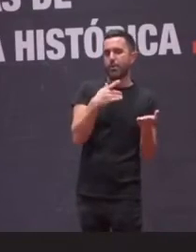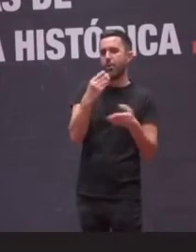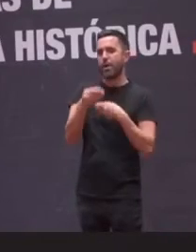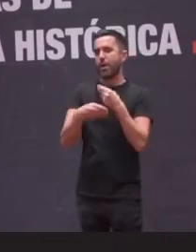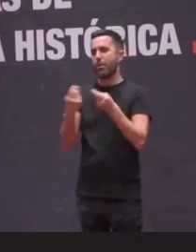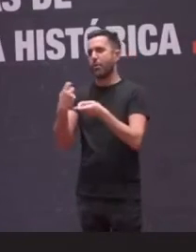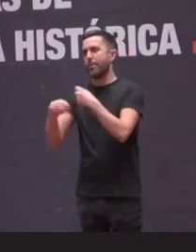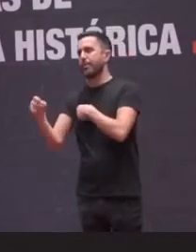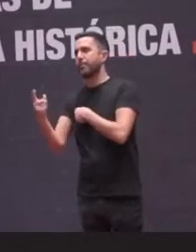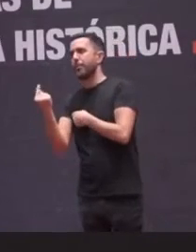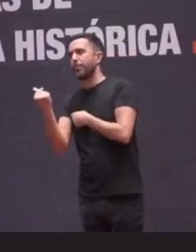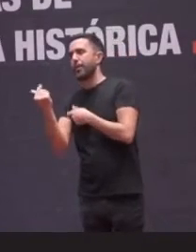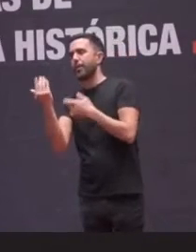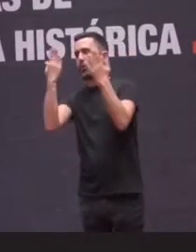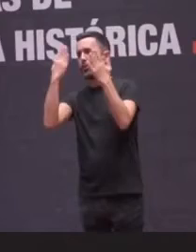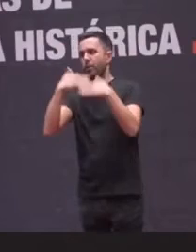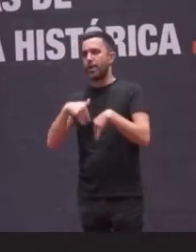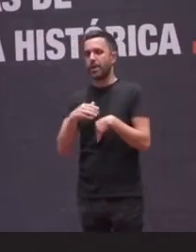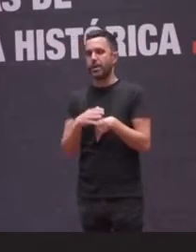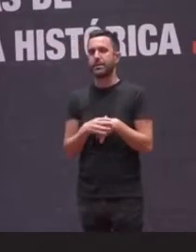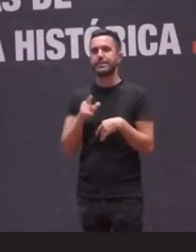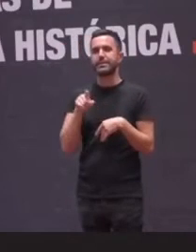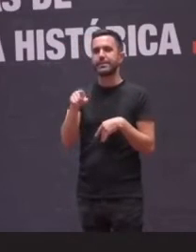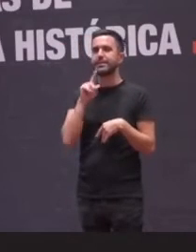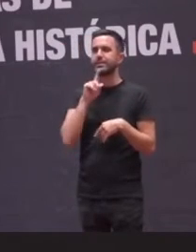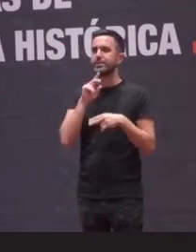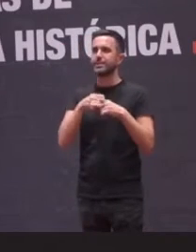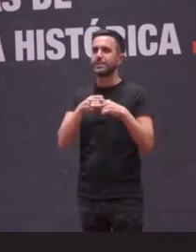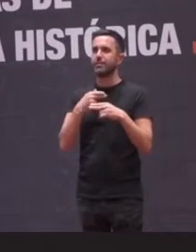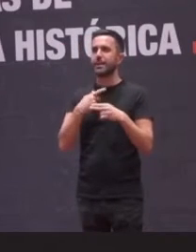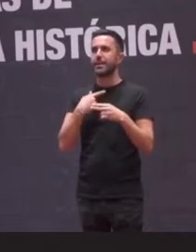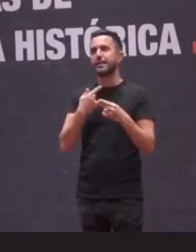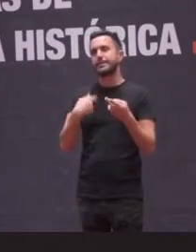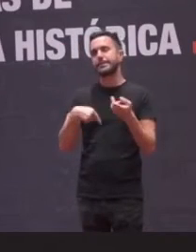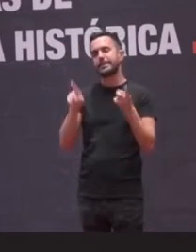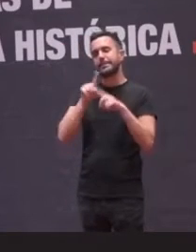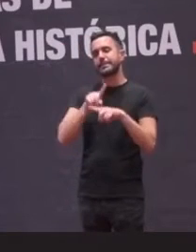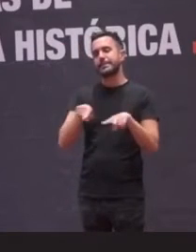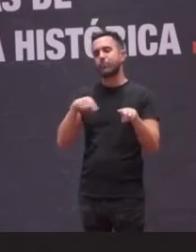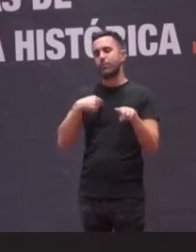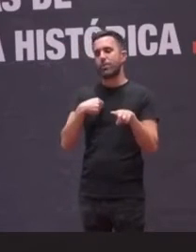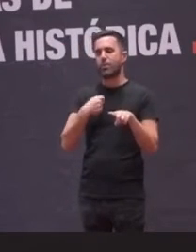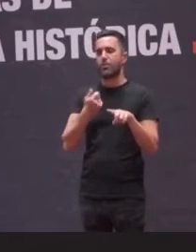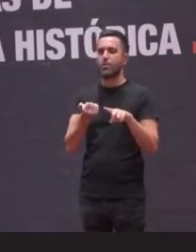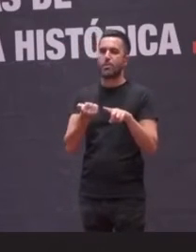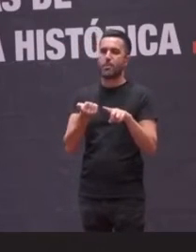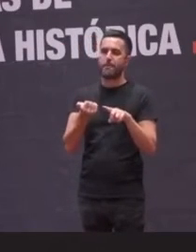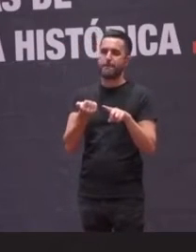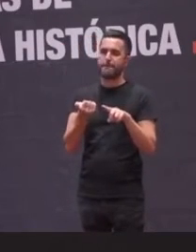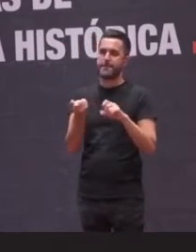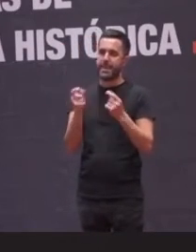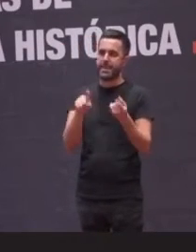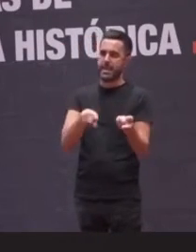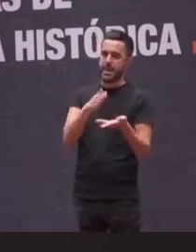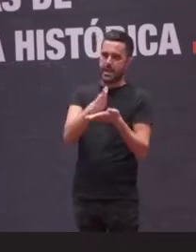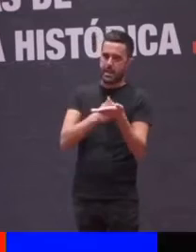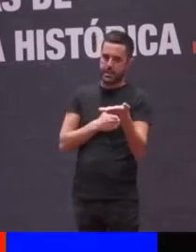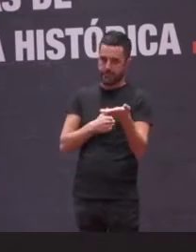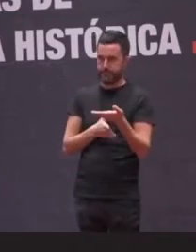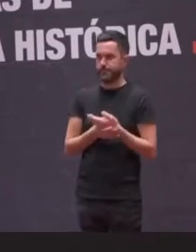non figura. Eso se chama simulación parcial. A simulación total ou absoluta, que aquí ten importancia, é